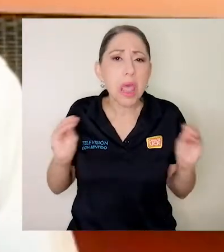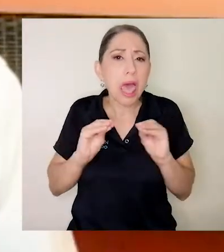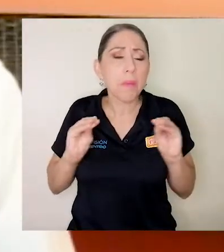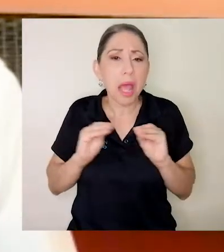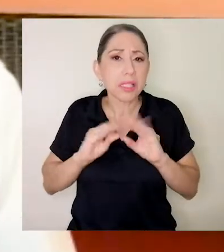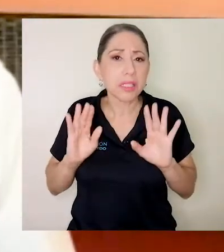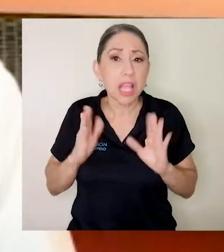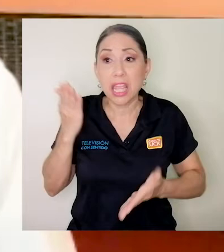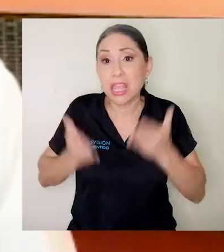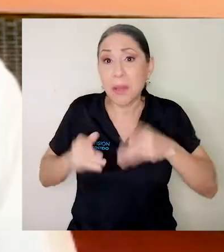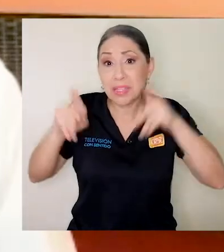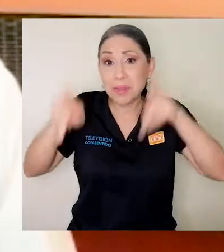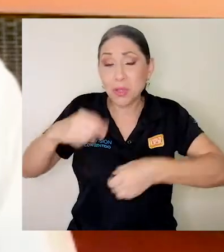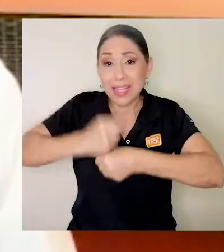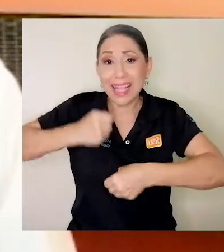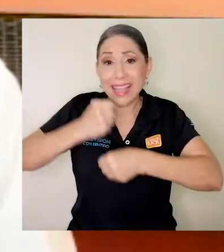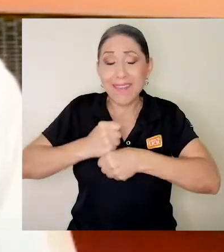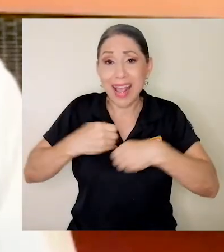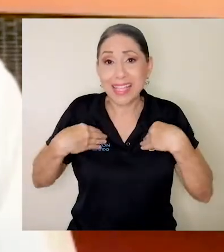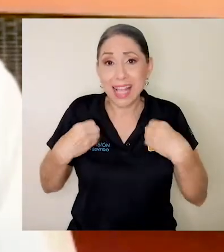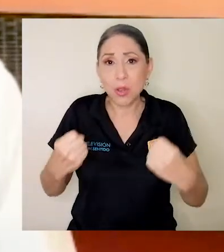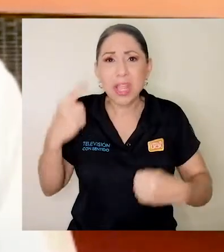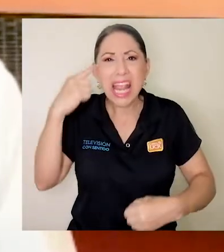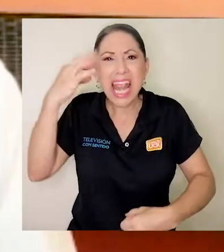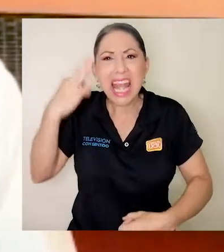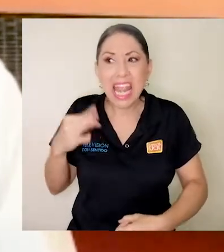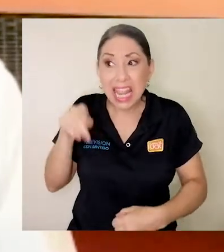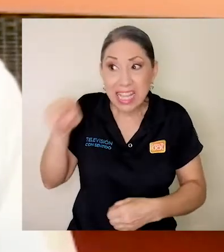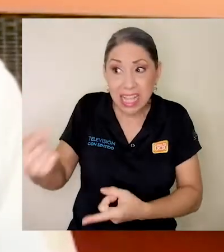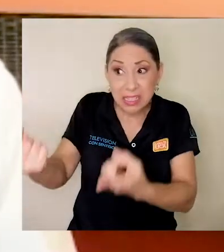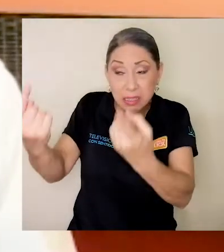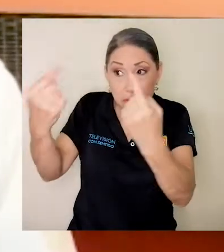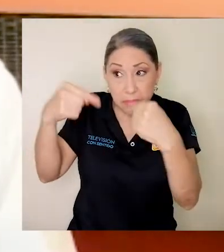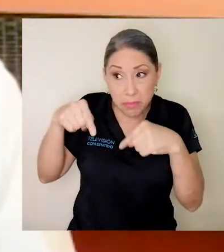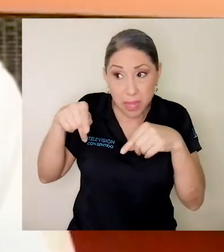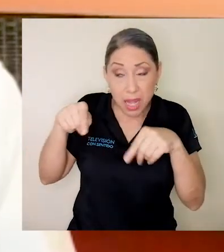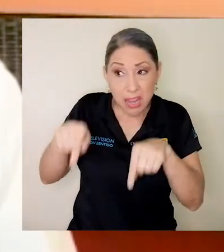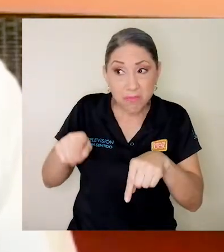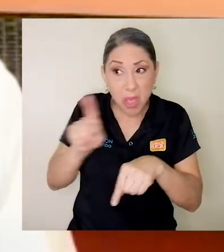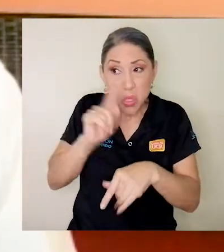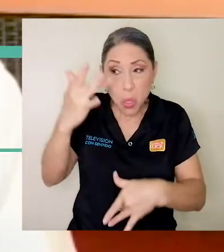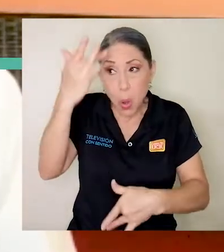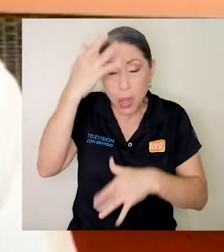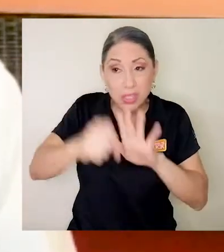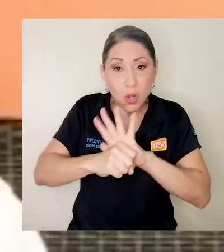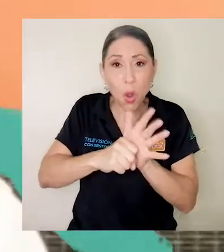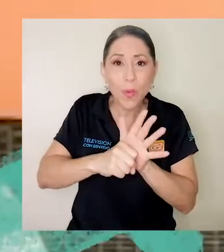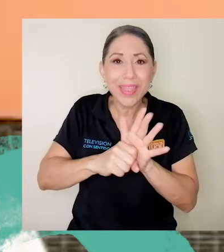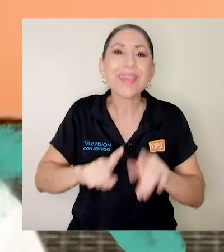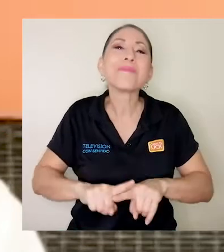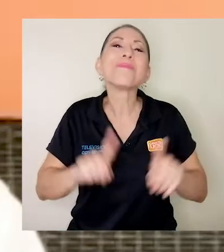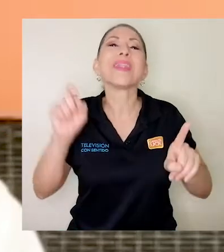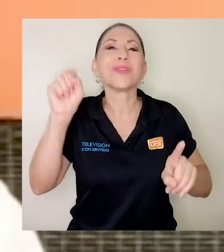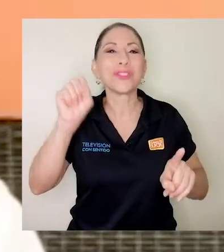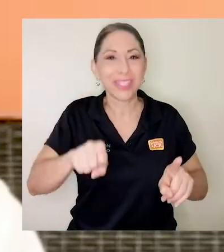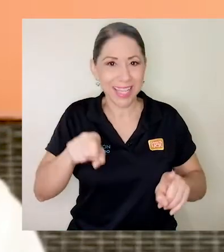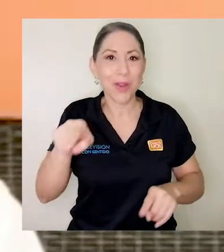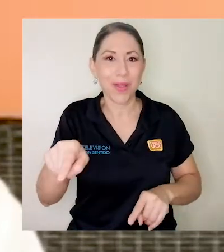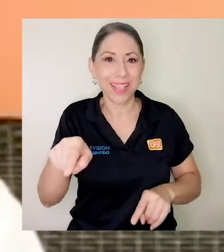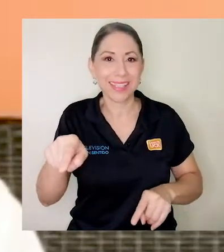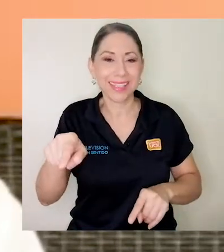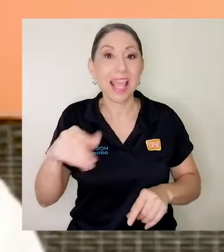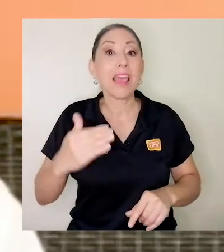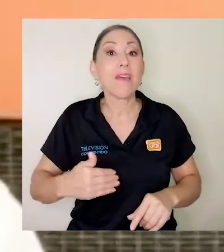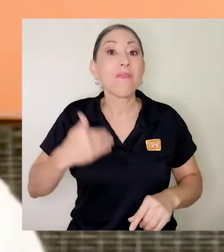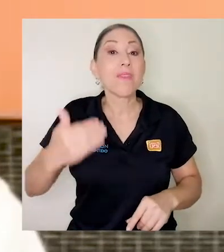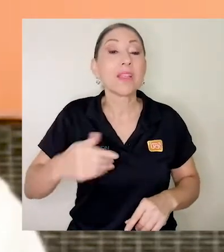de salud pueden pensar que lo que trae no es COVID. Y sin embargo, sí lo es. Y van a tener que retirarse